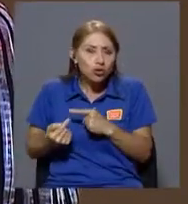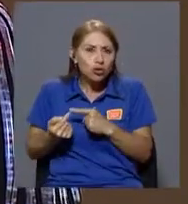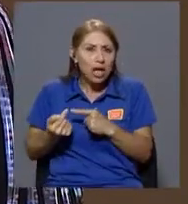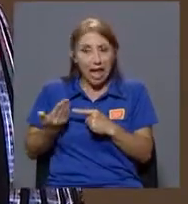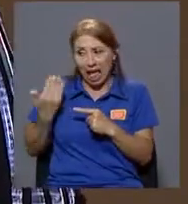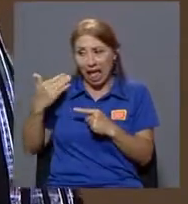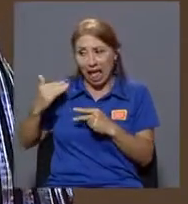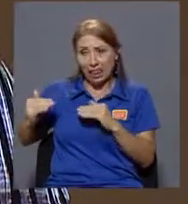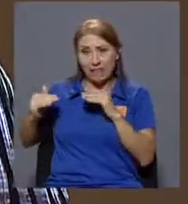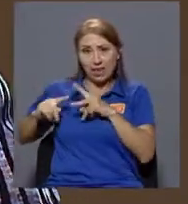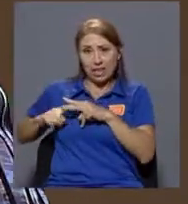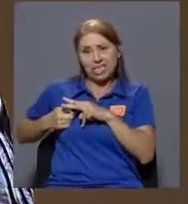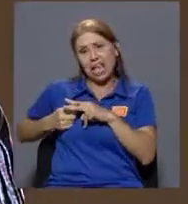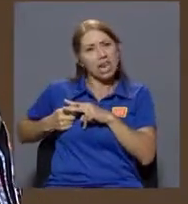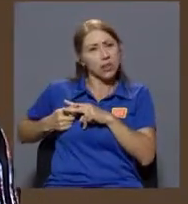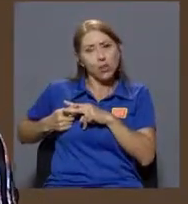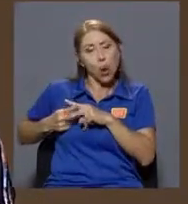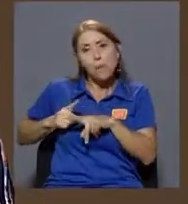podamos tener